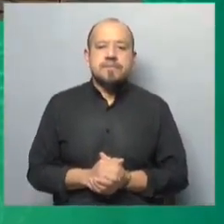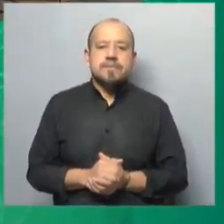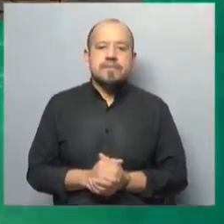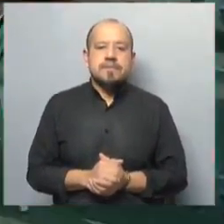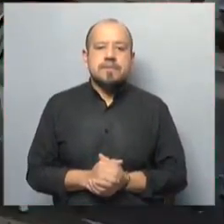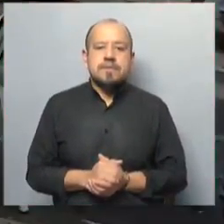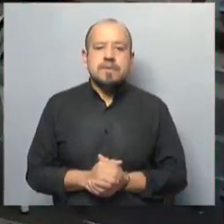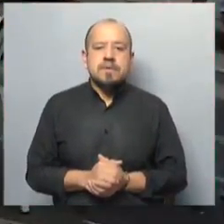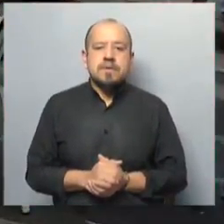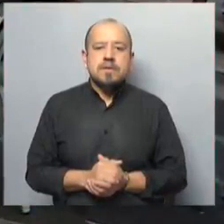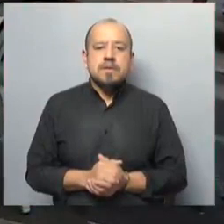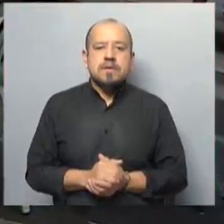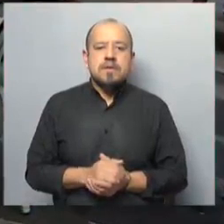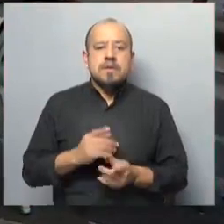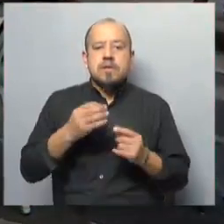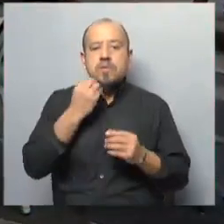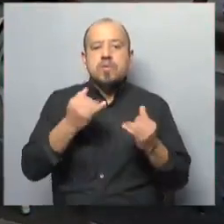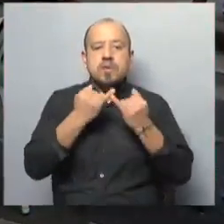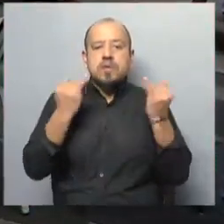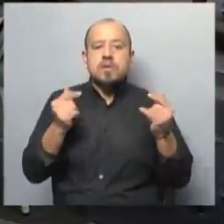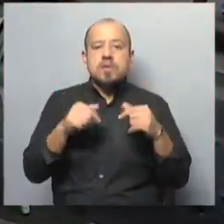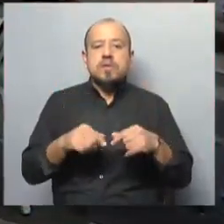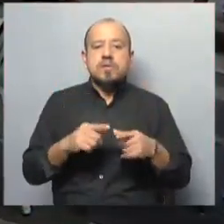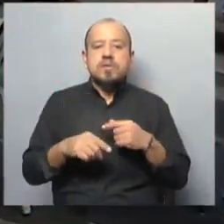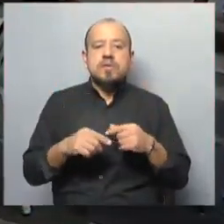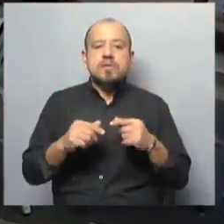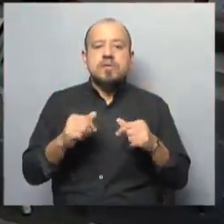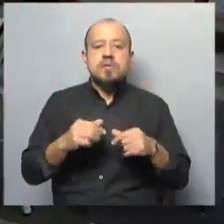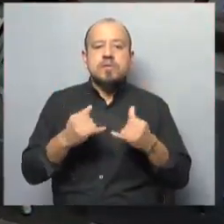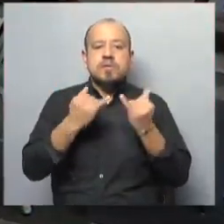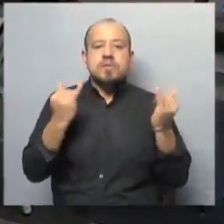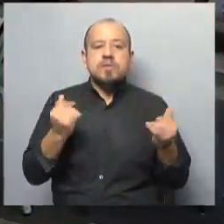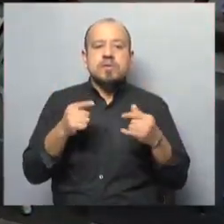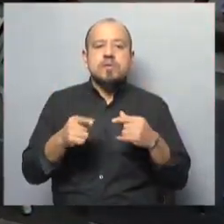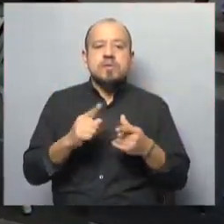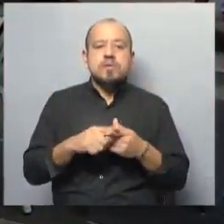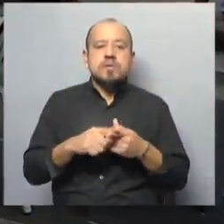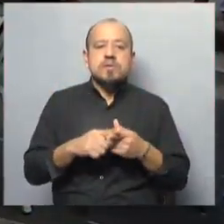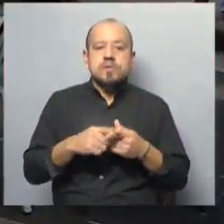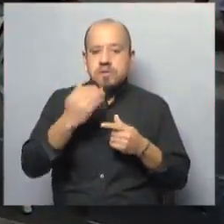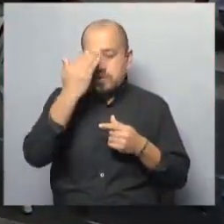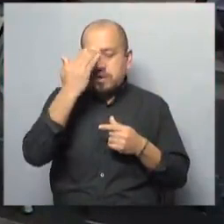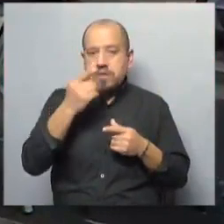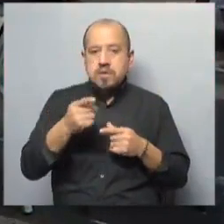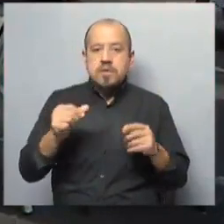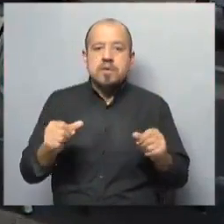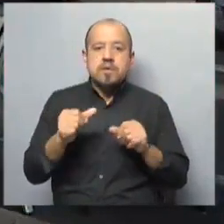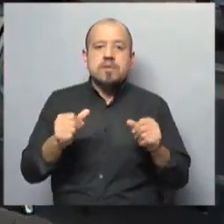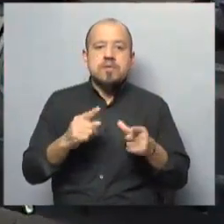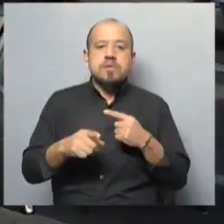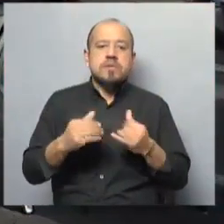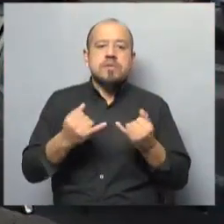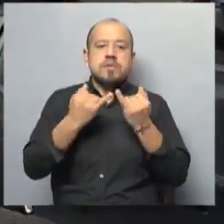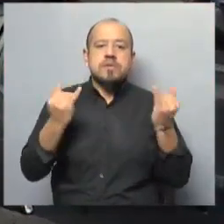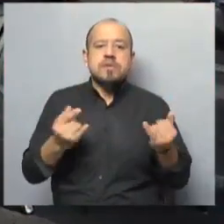Buen mediodía, Rosina. Además del Día de la Independencia, la conmemoración del Día de la Independencia, el Frente Amplio celebra su tradicional Día